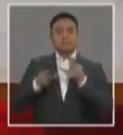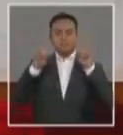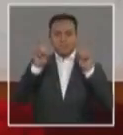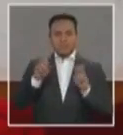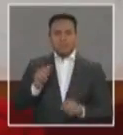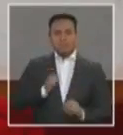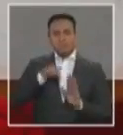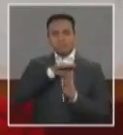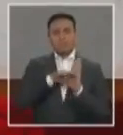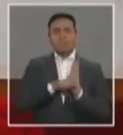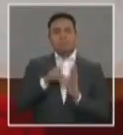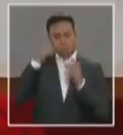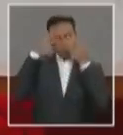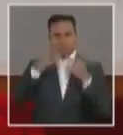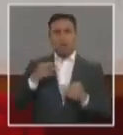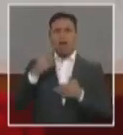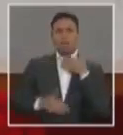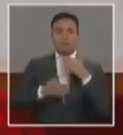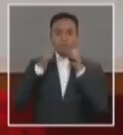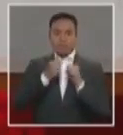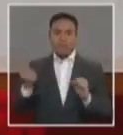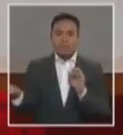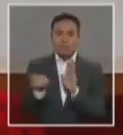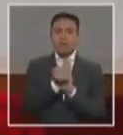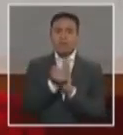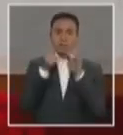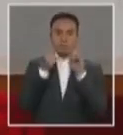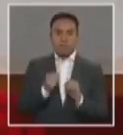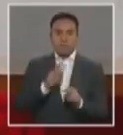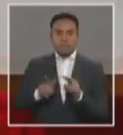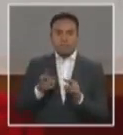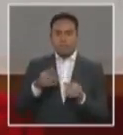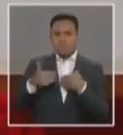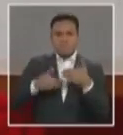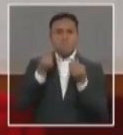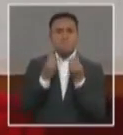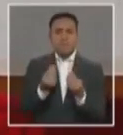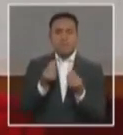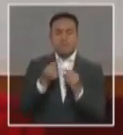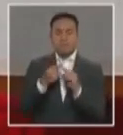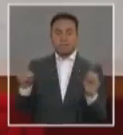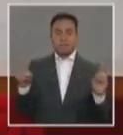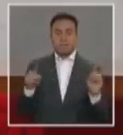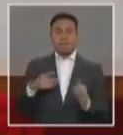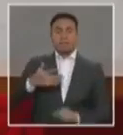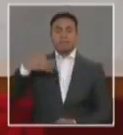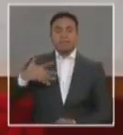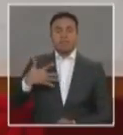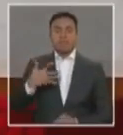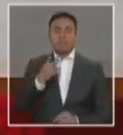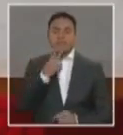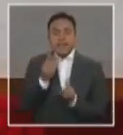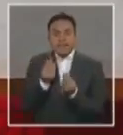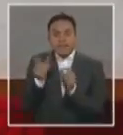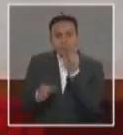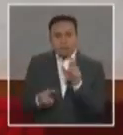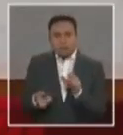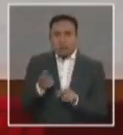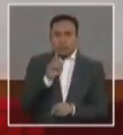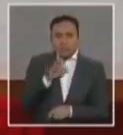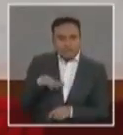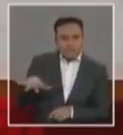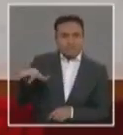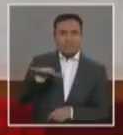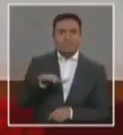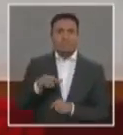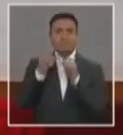buenas eh tenemos un un un problema precisamente con la con las comunicaciones